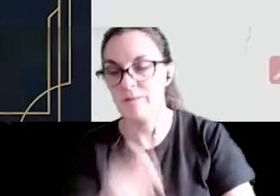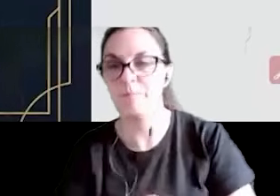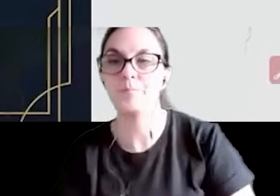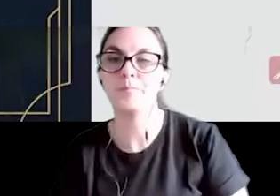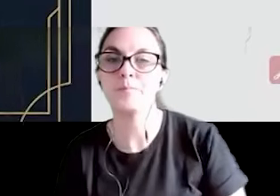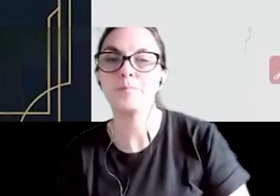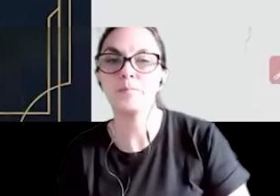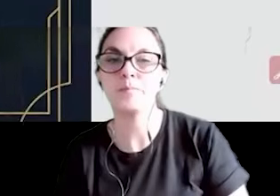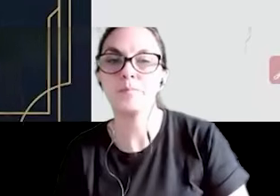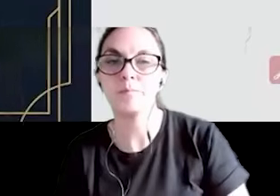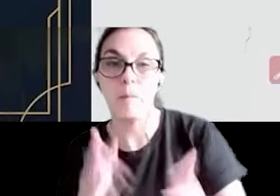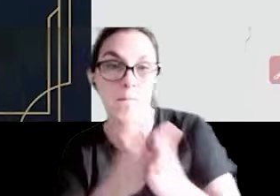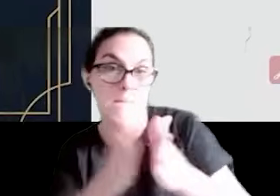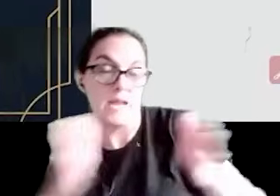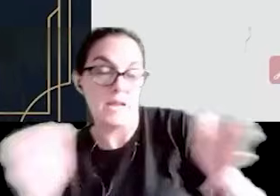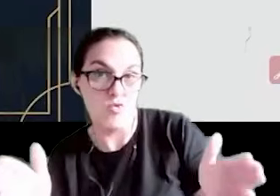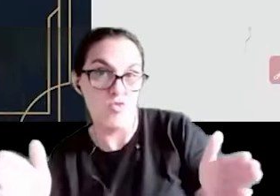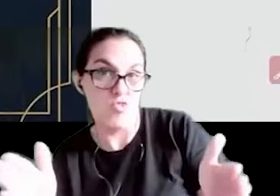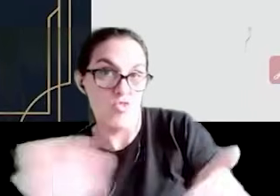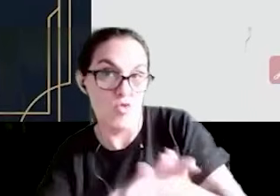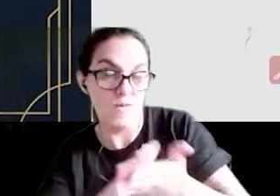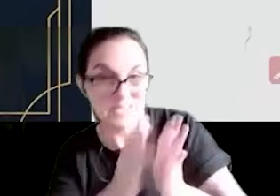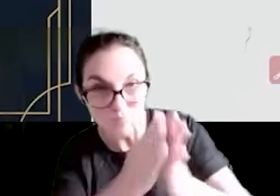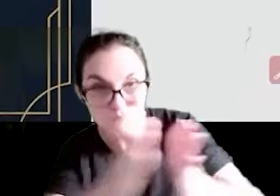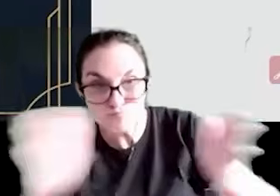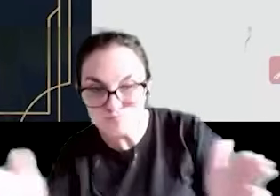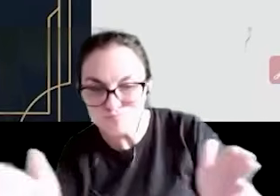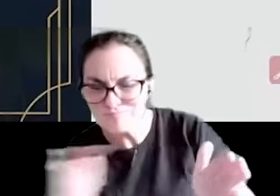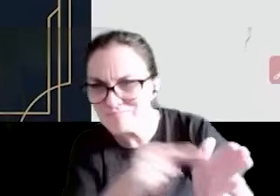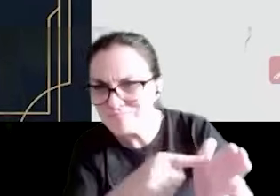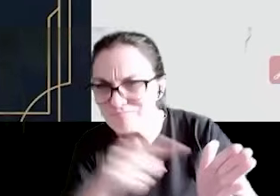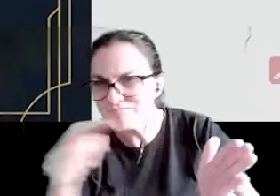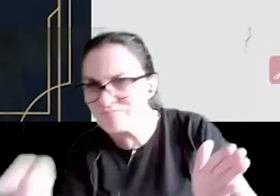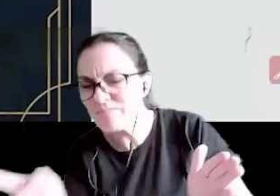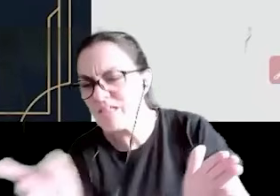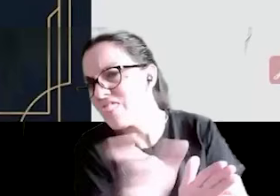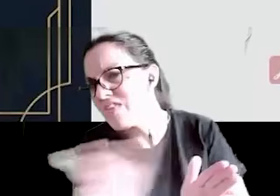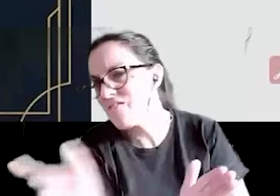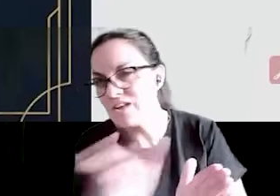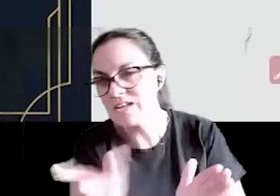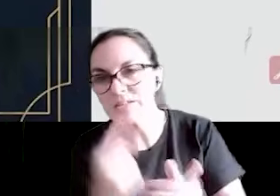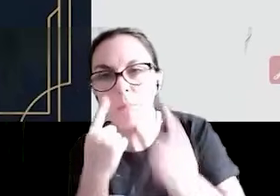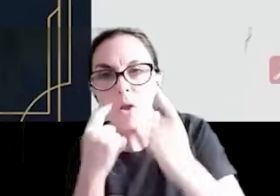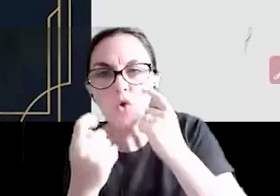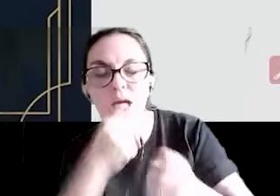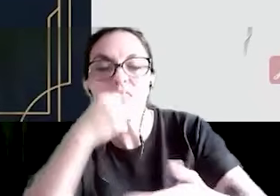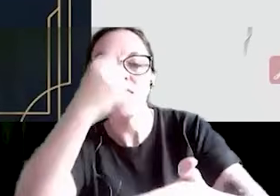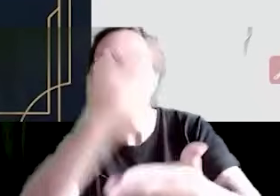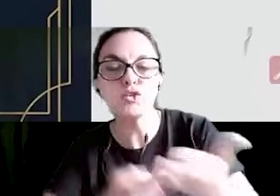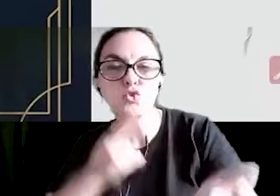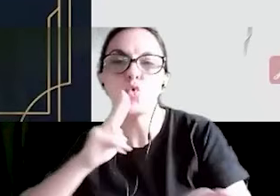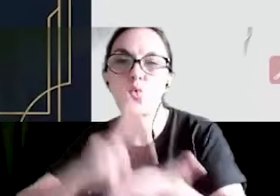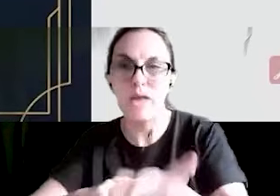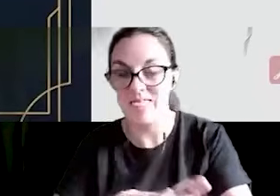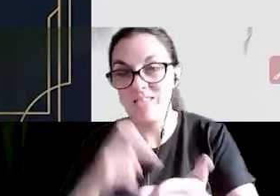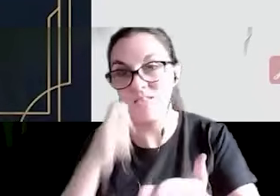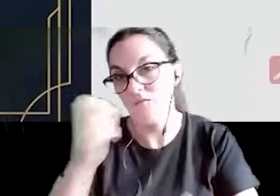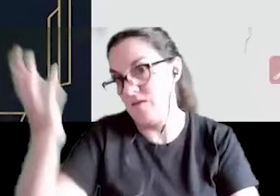denominar periodo base para poder ir hacia atrás a verificar algunas declaraciones juradas de periodos